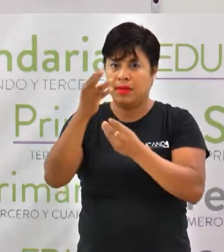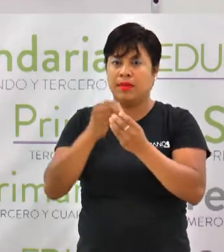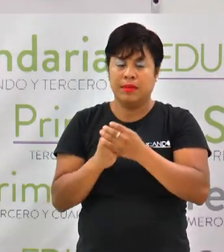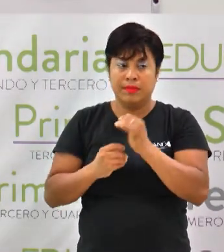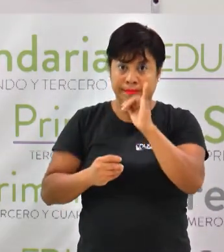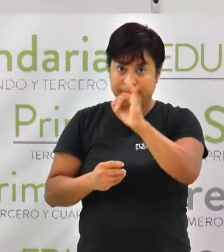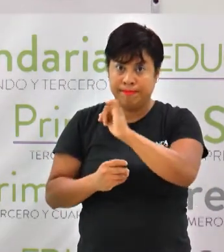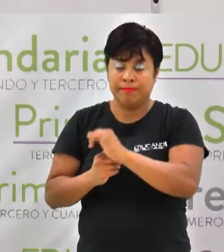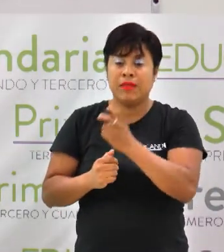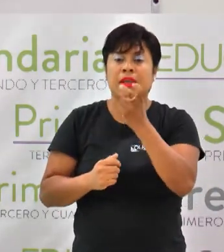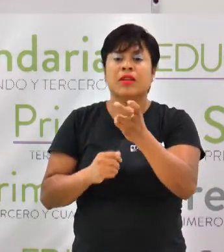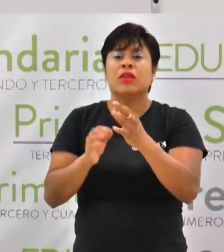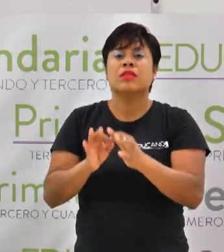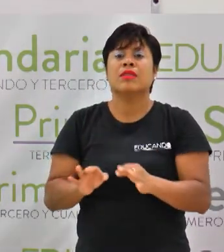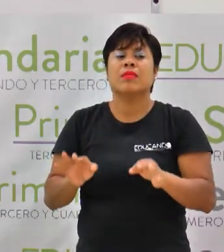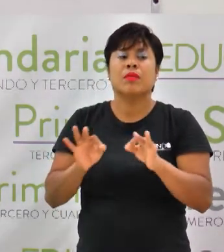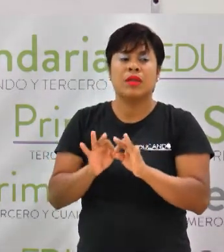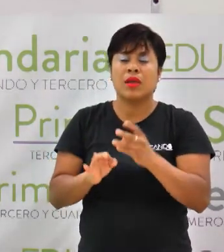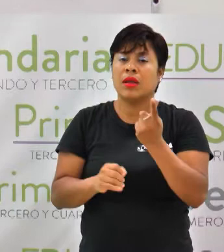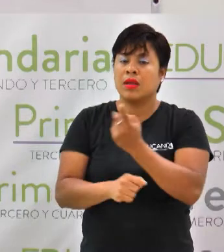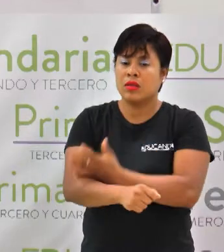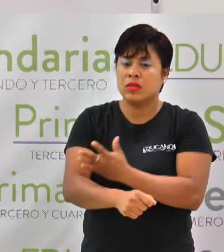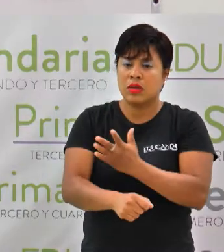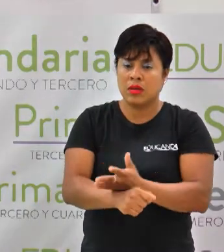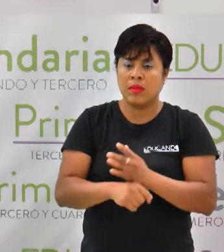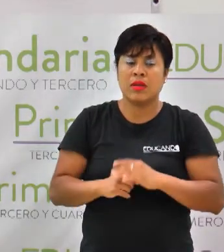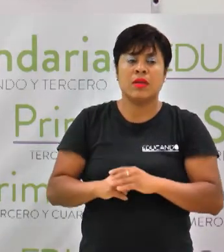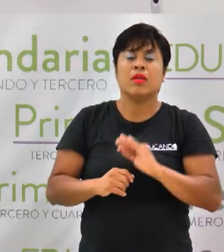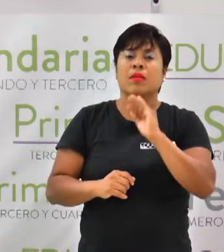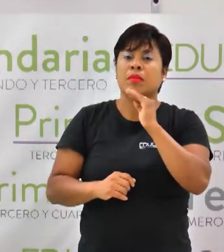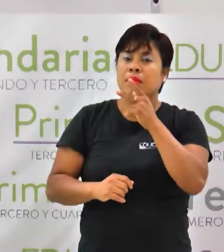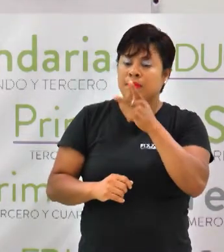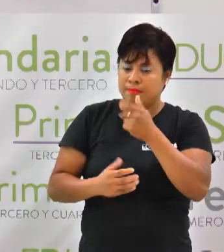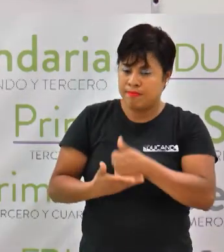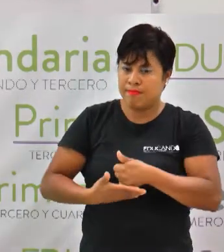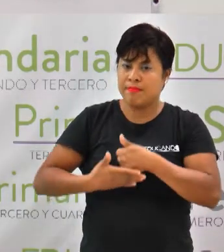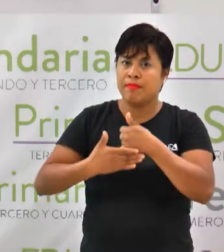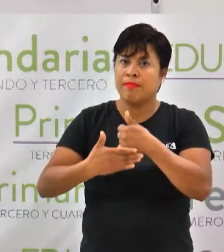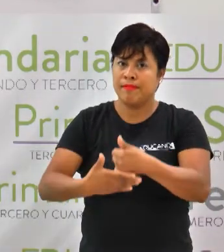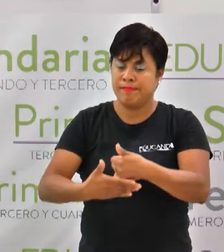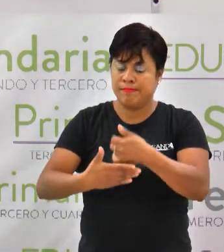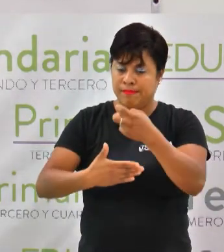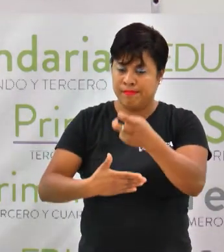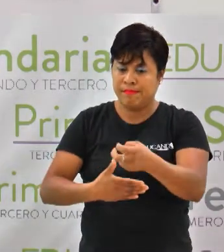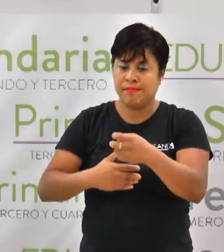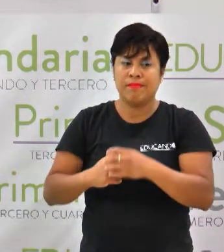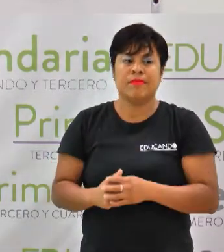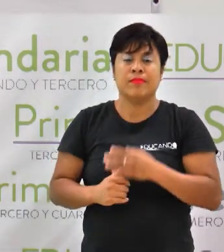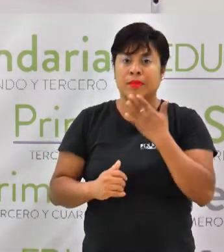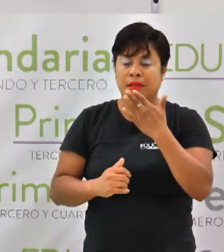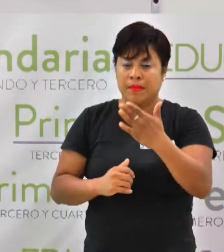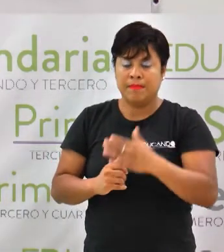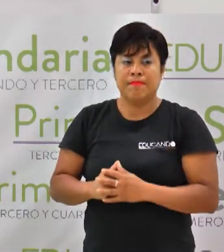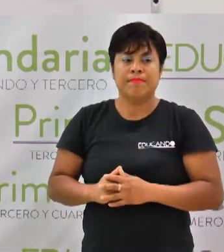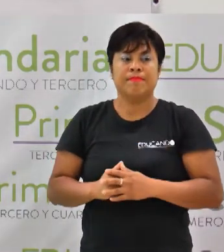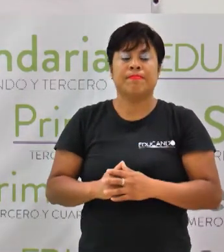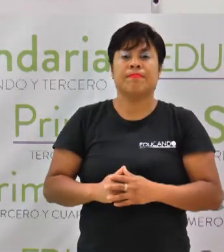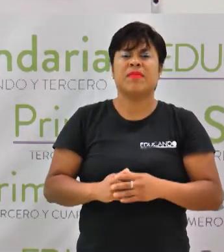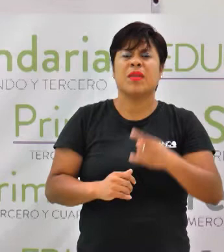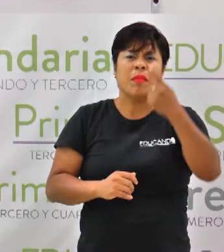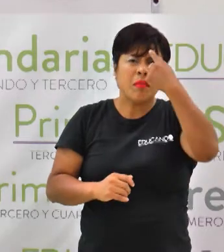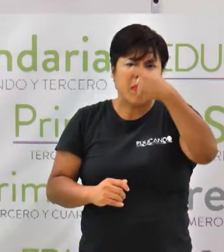personas, ¿sí? Aquí es importante que los acompañe mamá o papá, que no vayan solos, ¿sí?